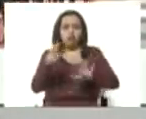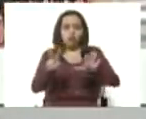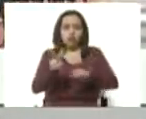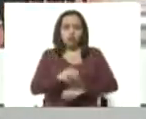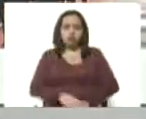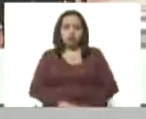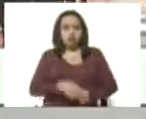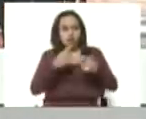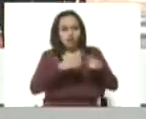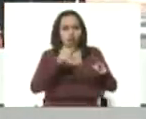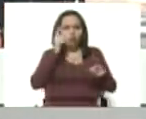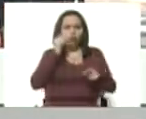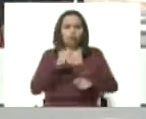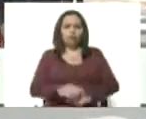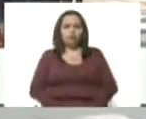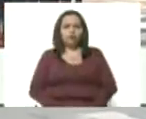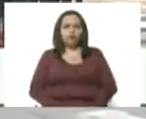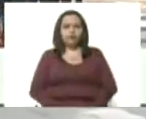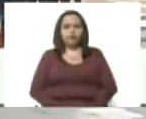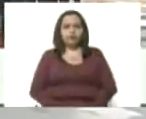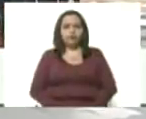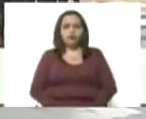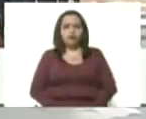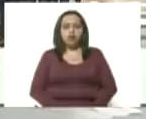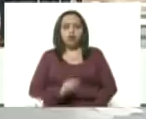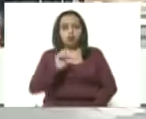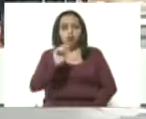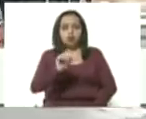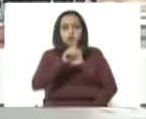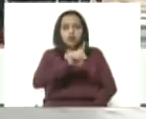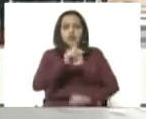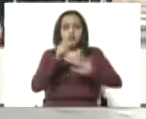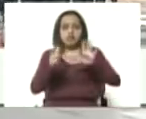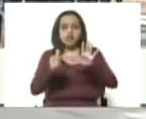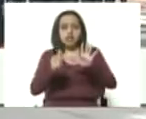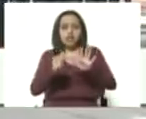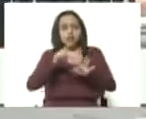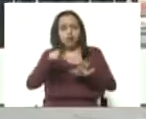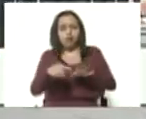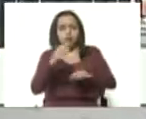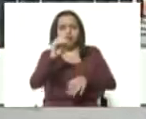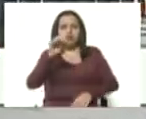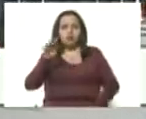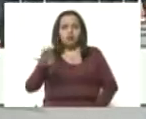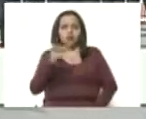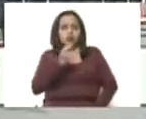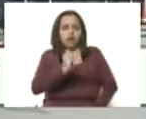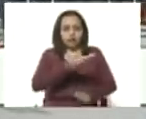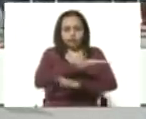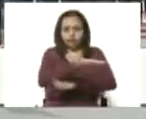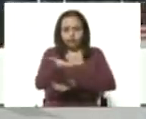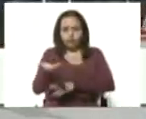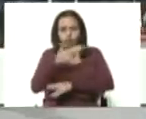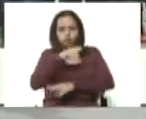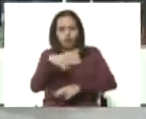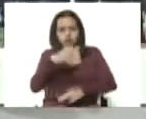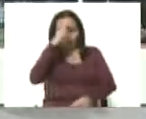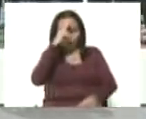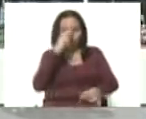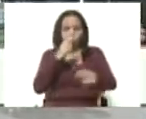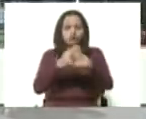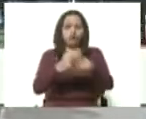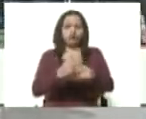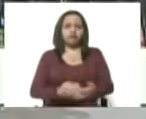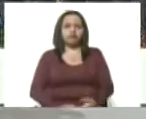Bastida Rangel, con un promedio de 16.04. Vaya nuestro reconocimiento